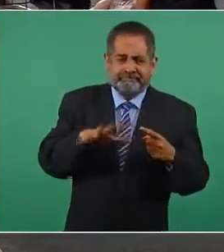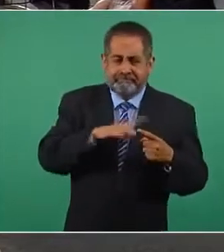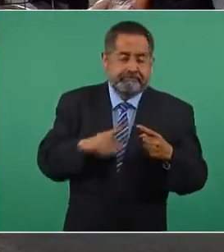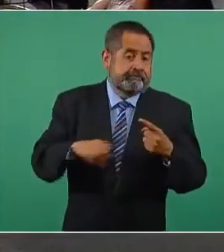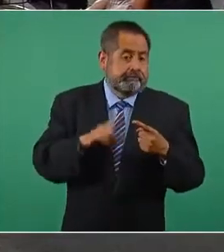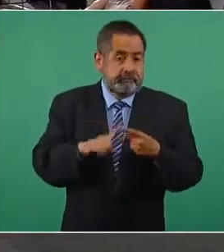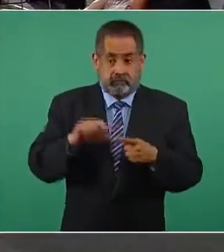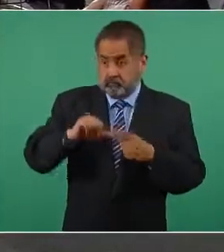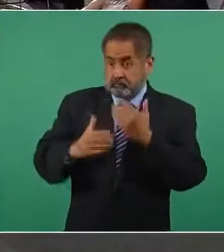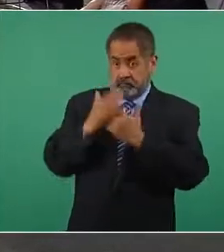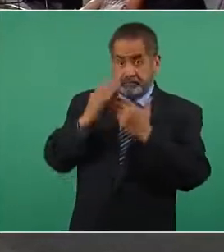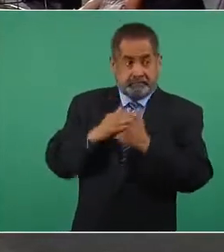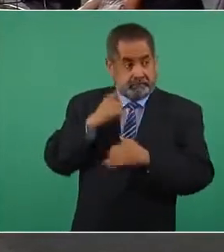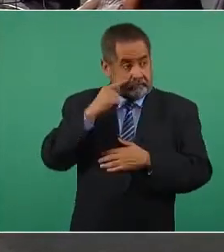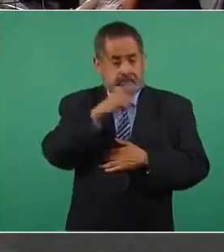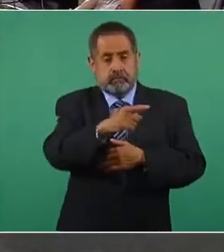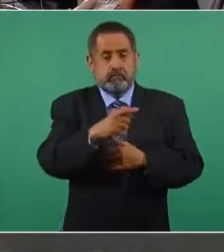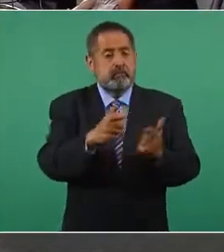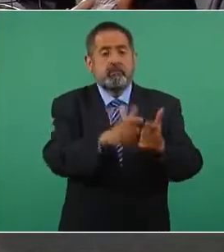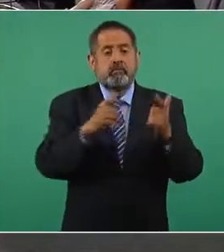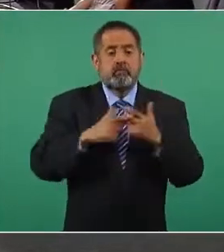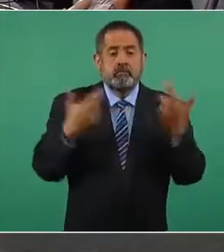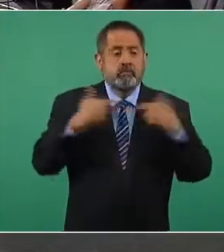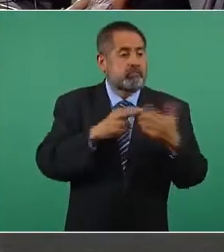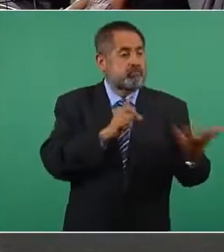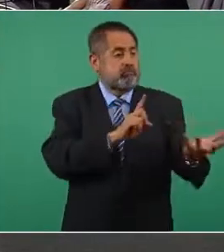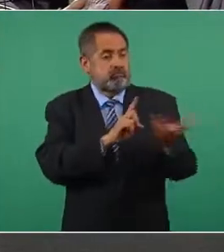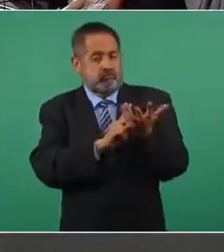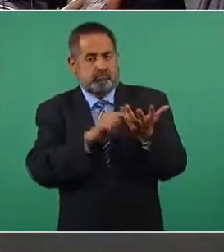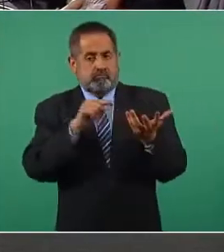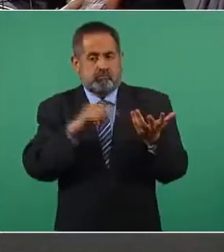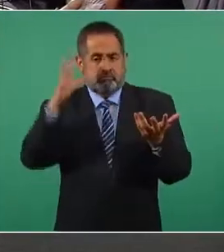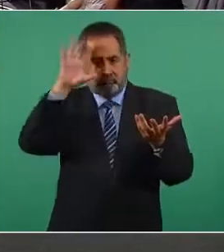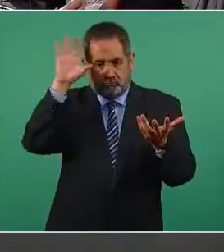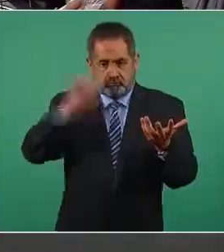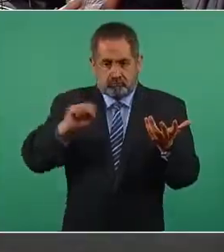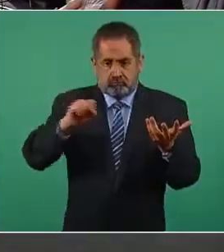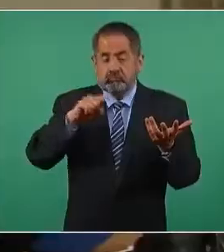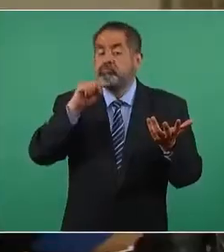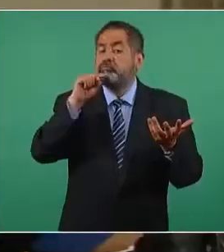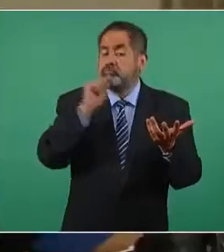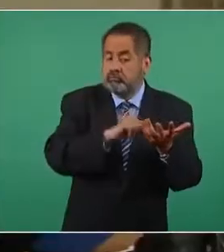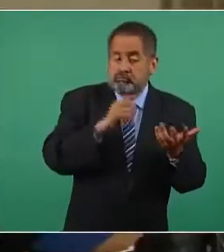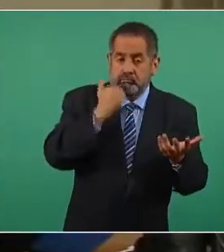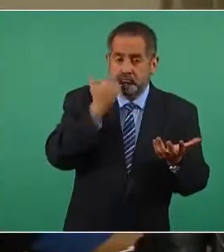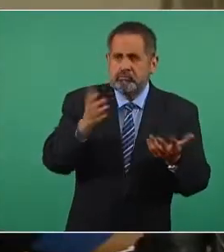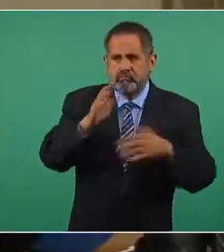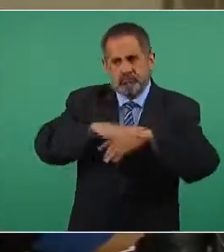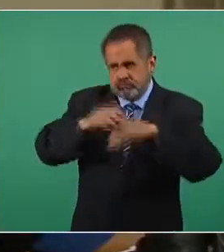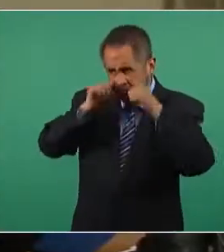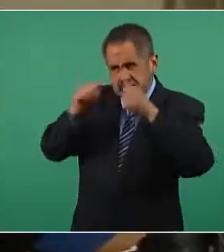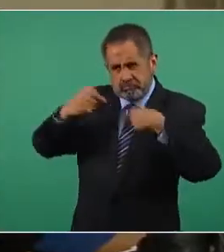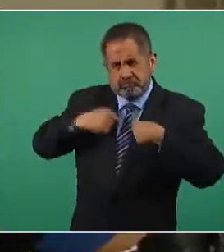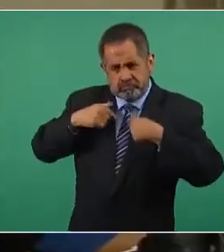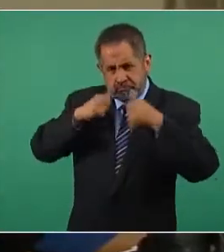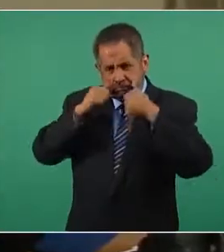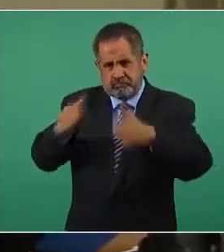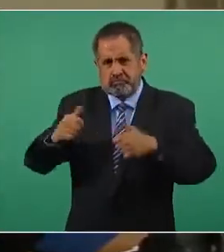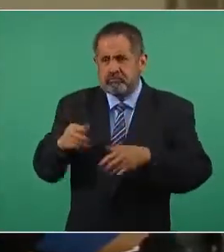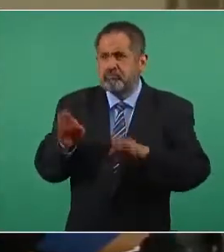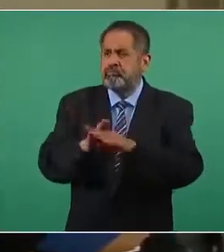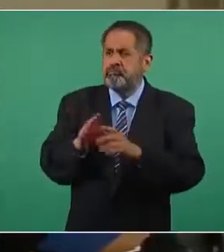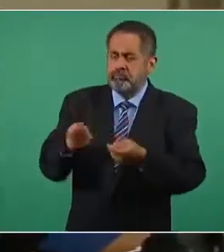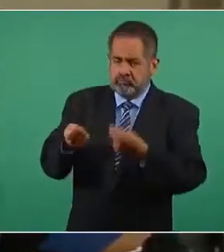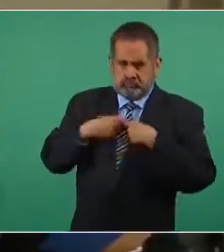Hoy, antes de entrar aquí a la mañanera, me abordó un grupo de maestros de Morelos, por ejemplo, que están pidiendo pues que se les atienda a la situación de la asignación